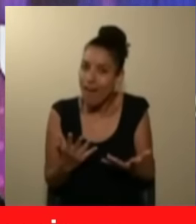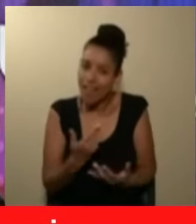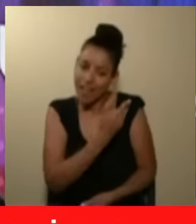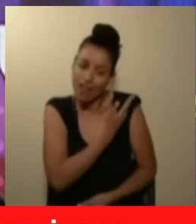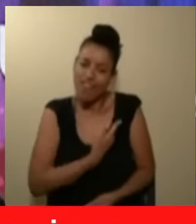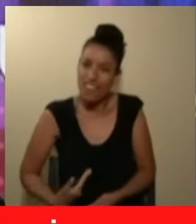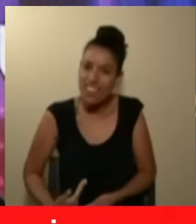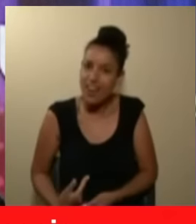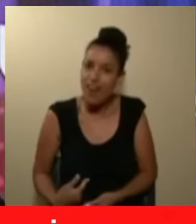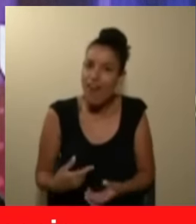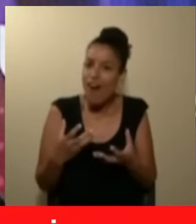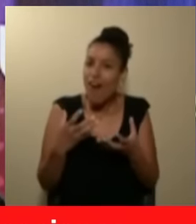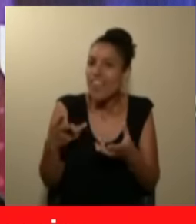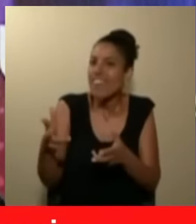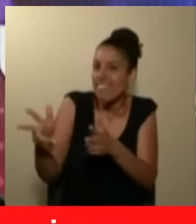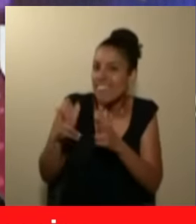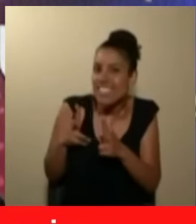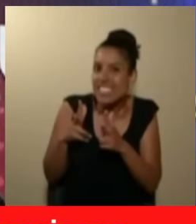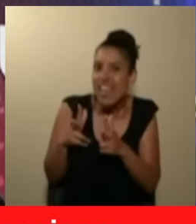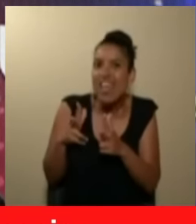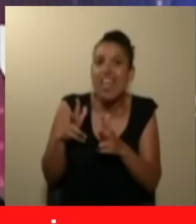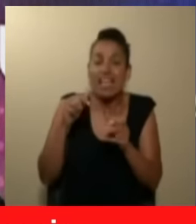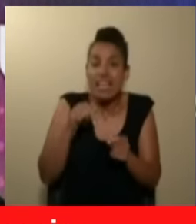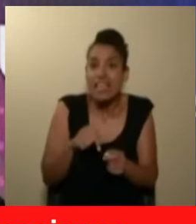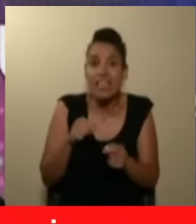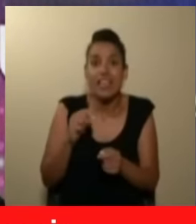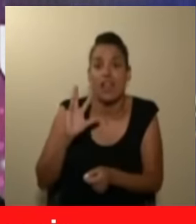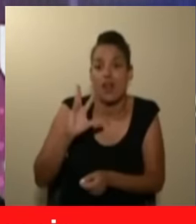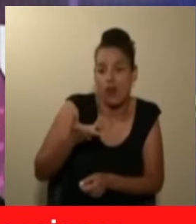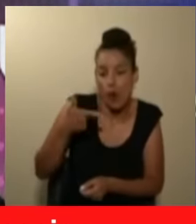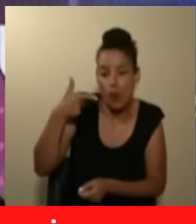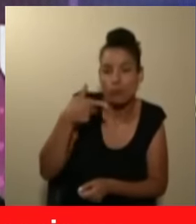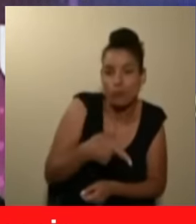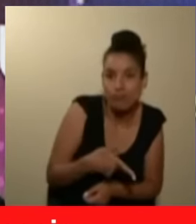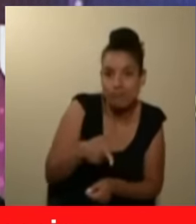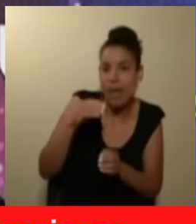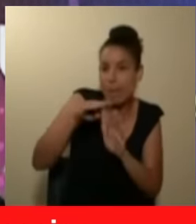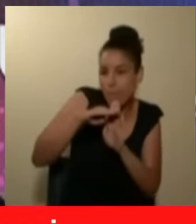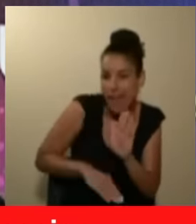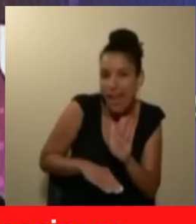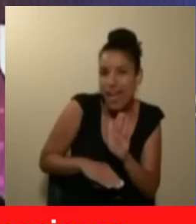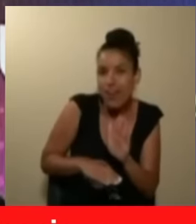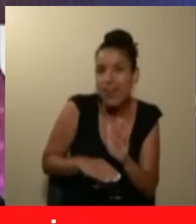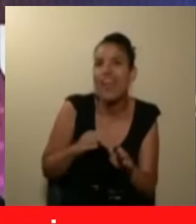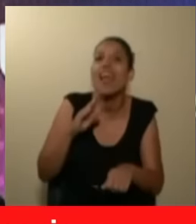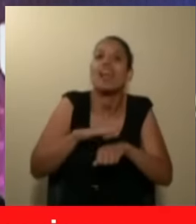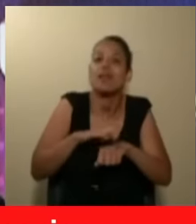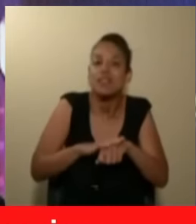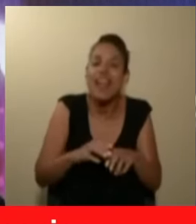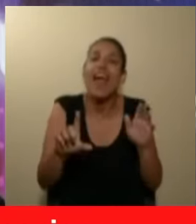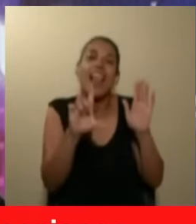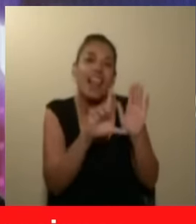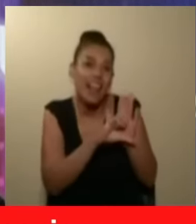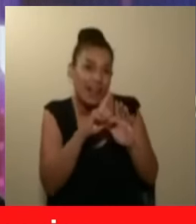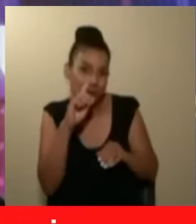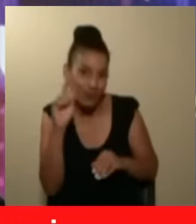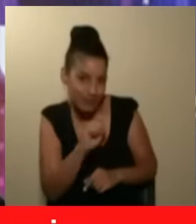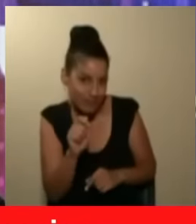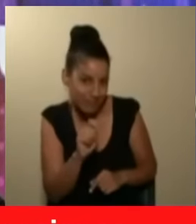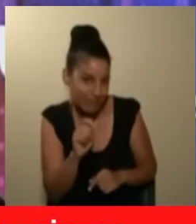nos quiere convencer de que la baja de delitos es gracias a la LUC. Y eso no es así. Los delitos empezaron a bajar en marzo del